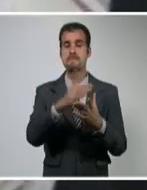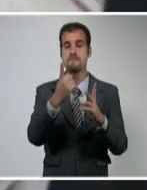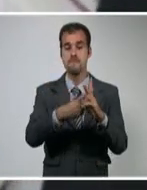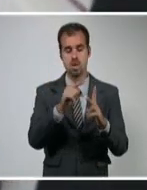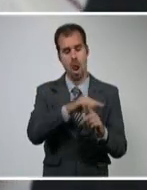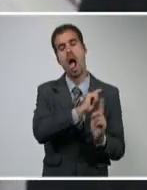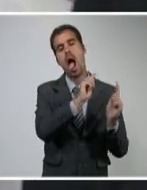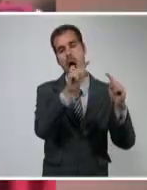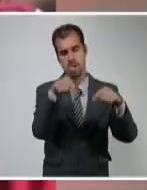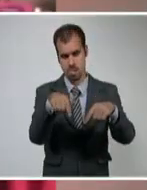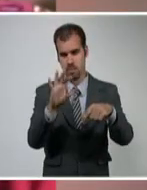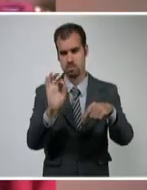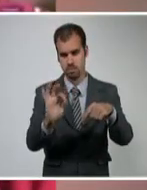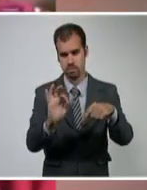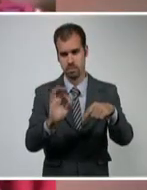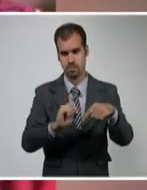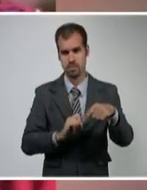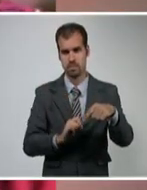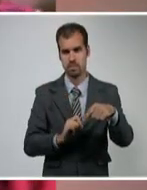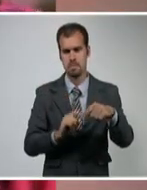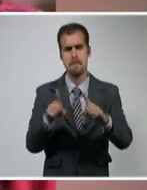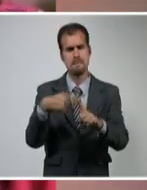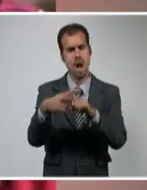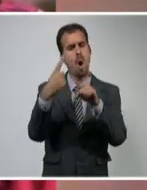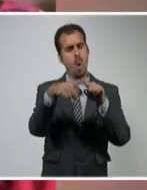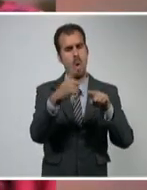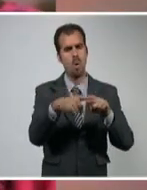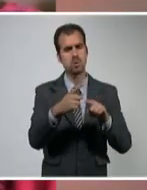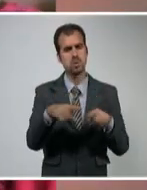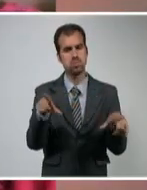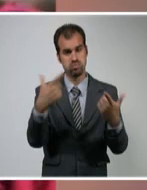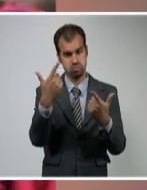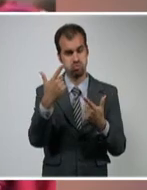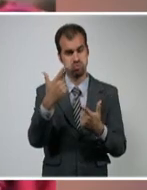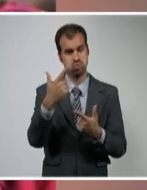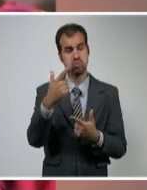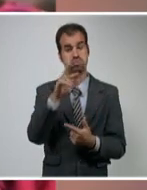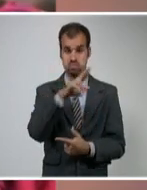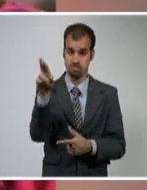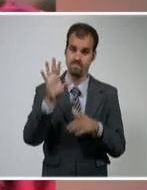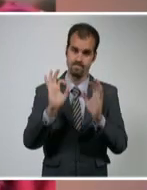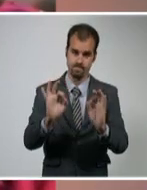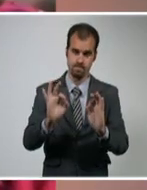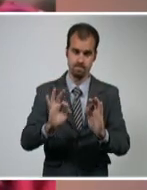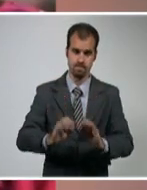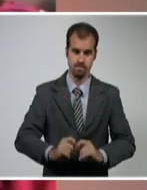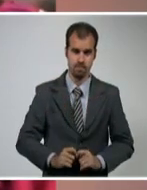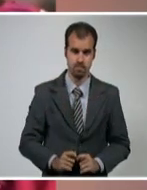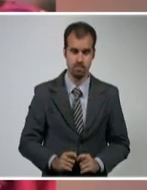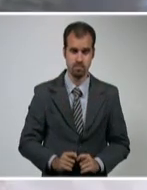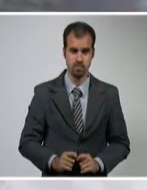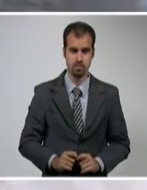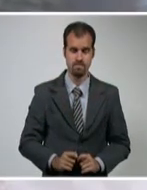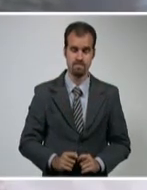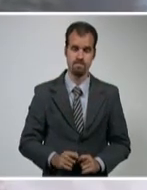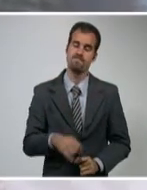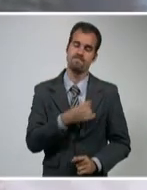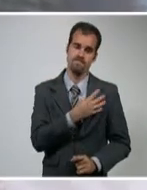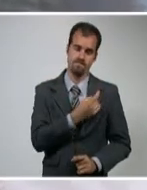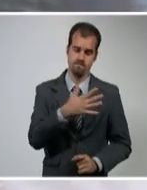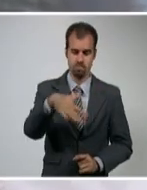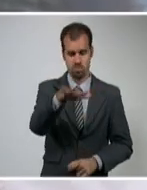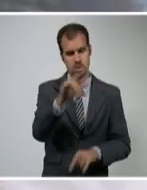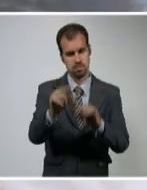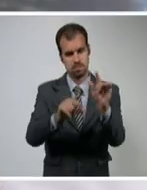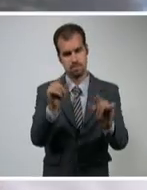revolución de la habana y en otras conmemoraciones patrióticas junto a dirigentes de la nación lleguen las condolencias a los familiares